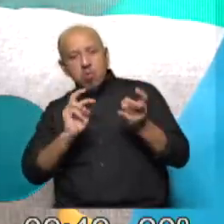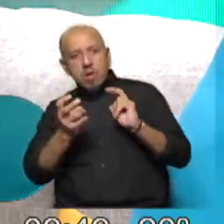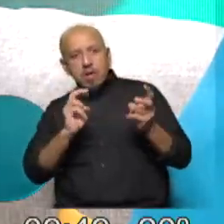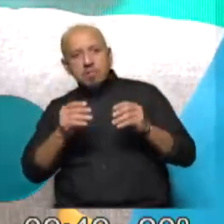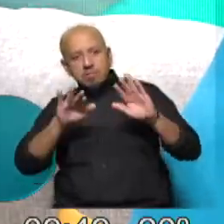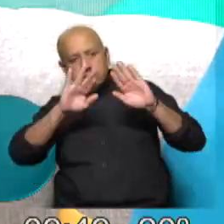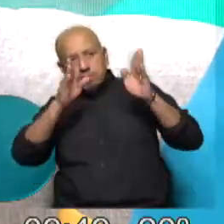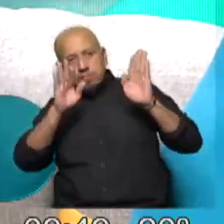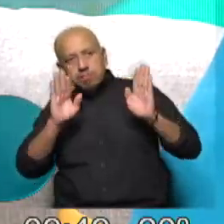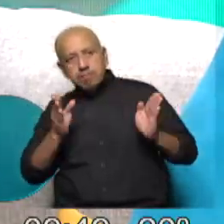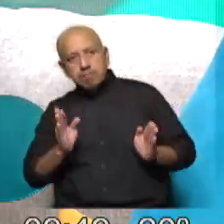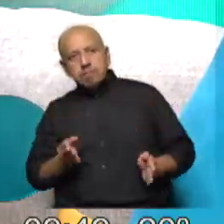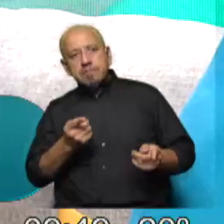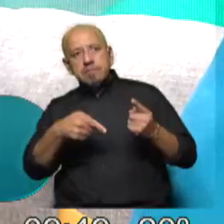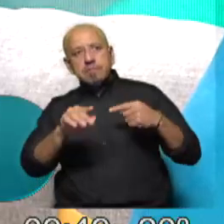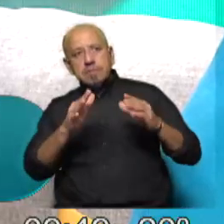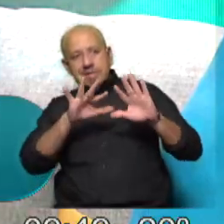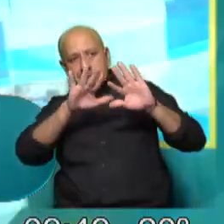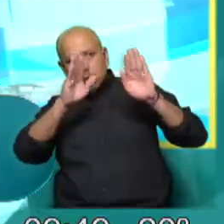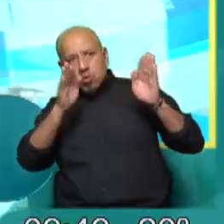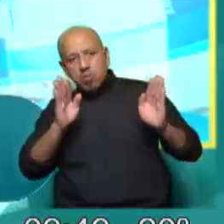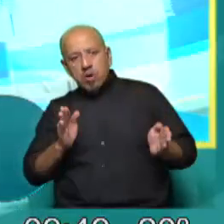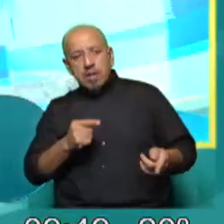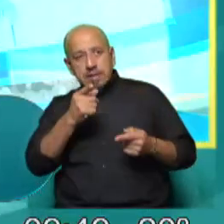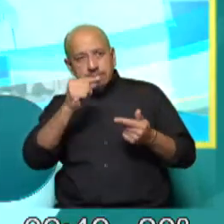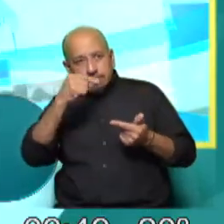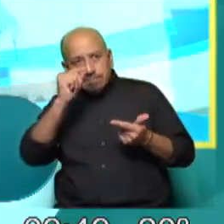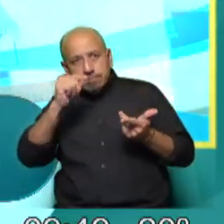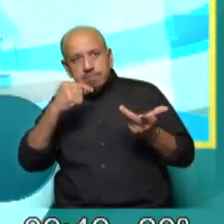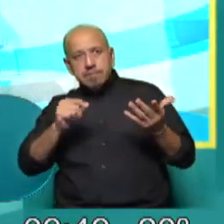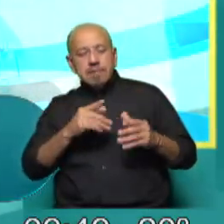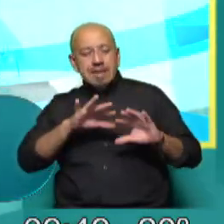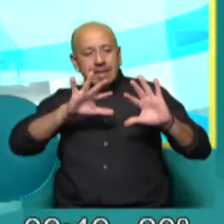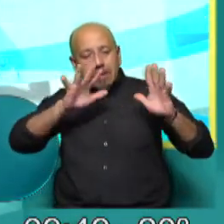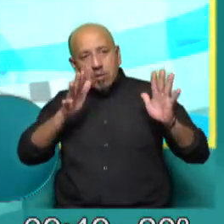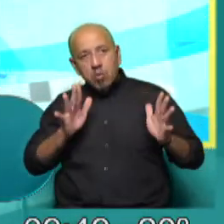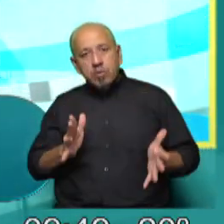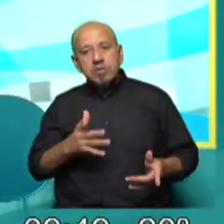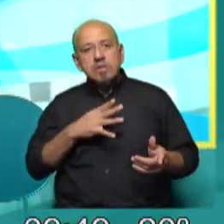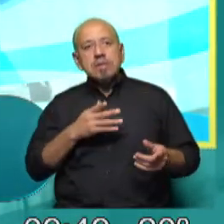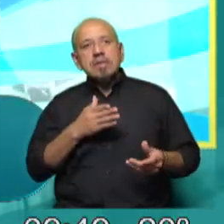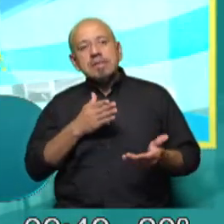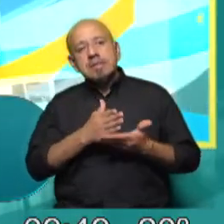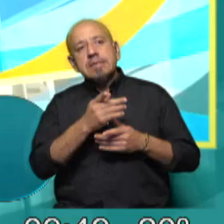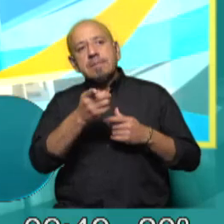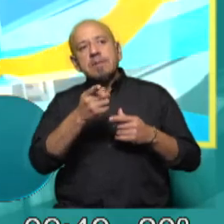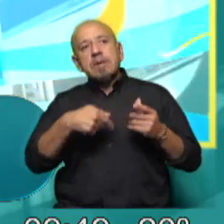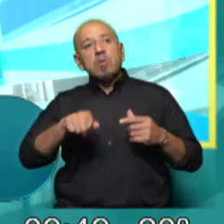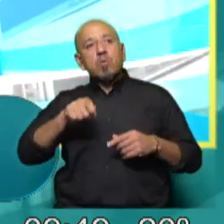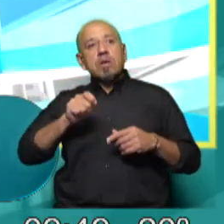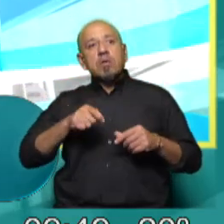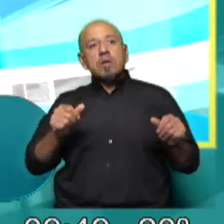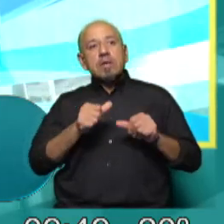tamaño de lo corporal. La definición muscular siempre el jurado le hace